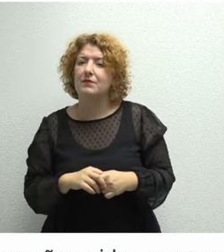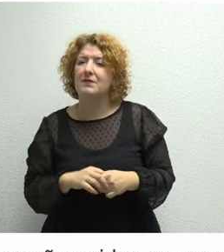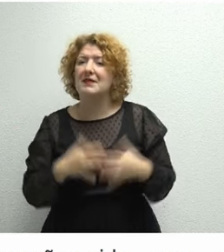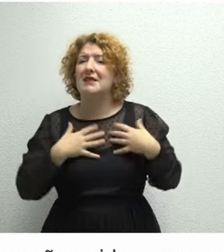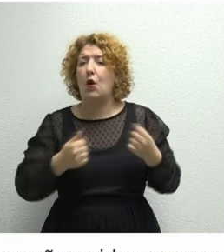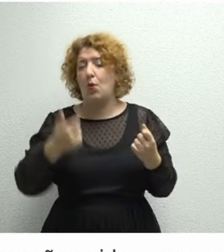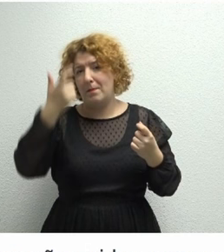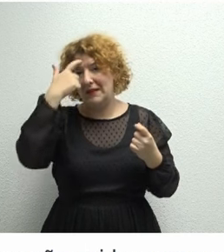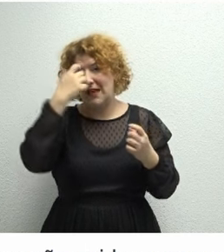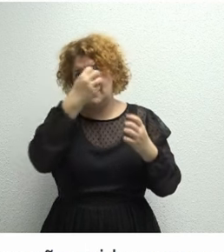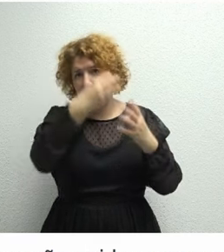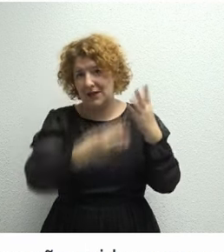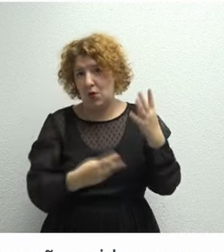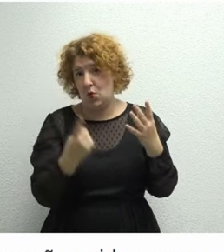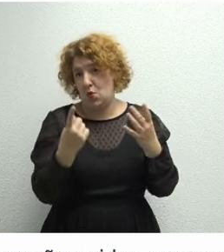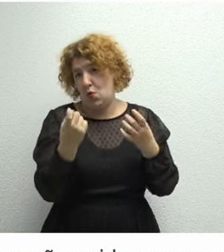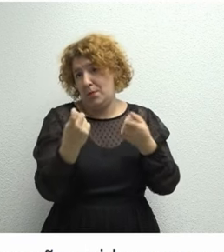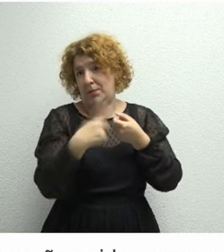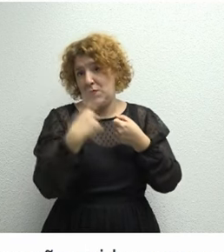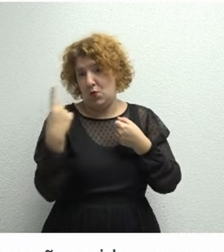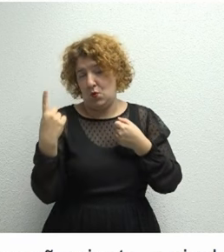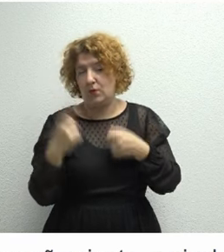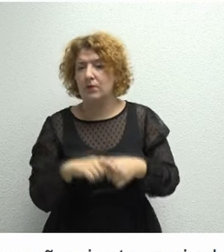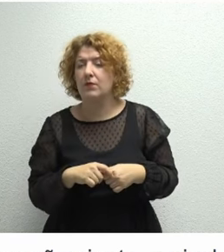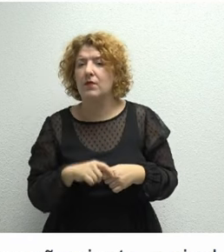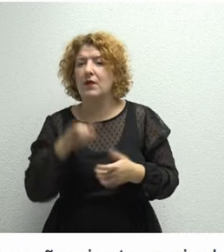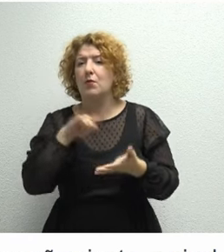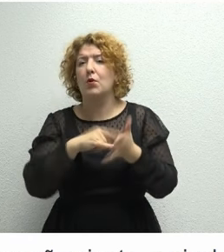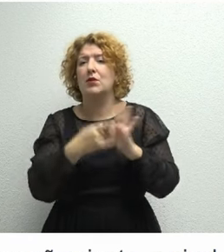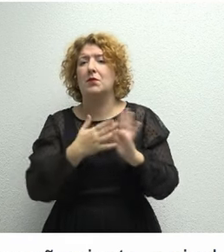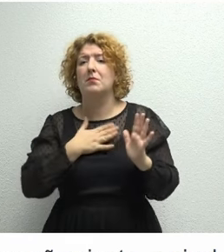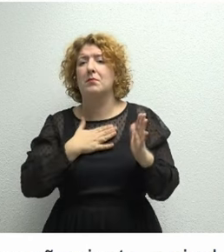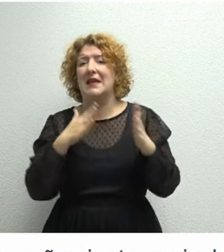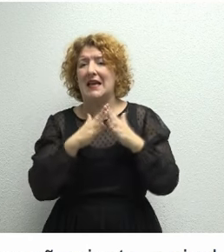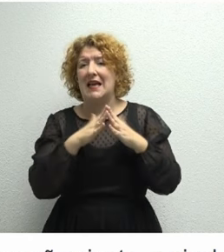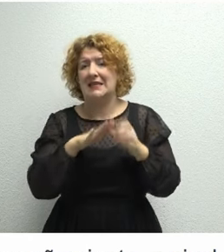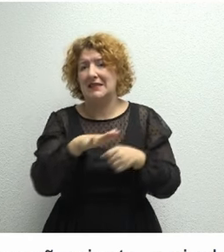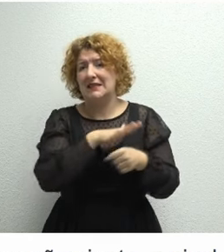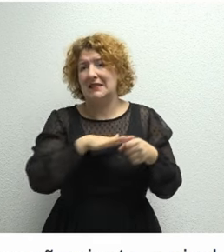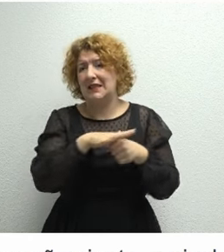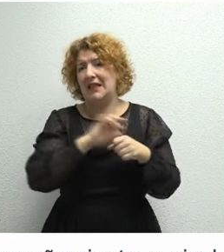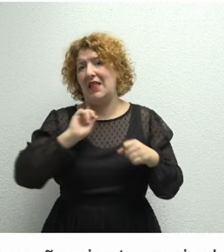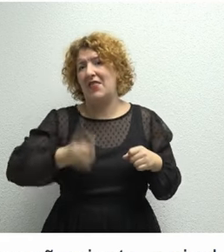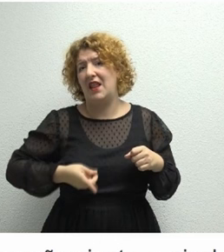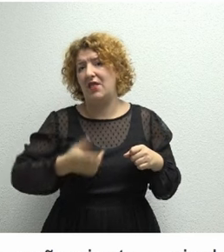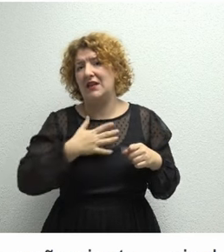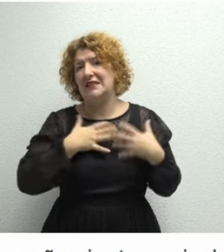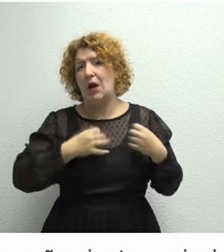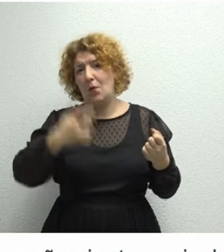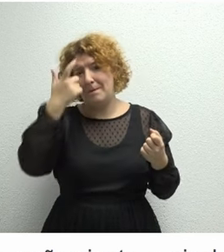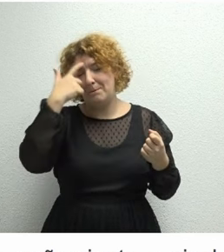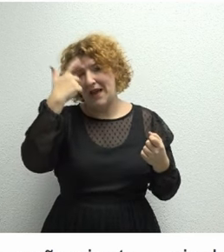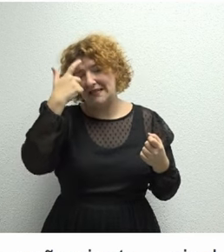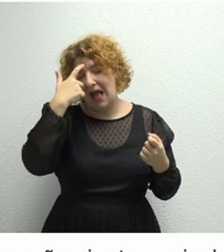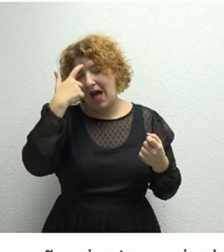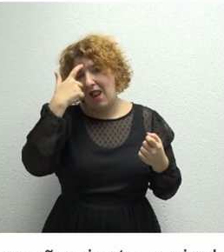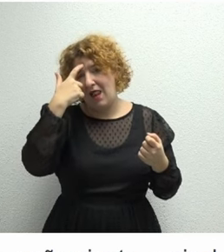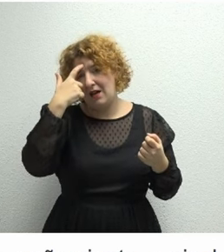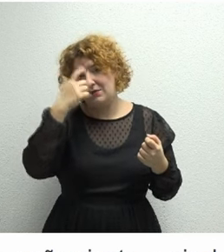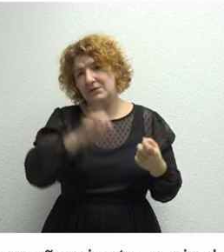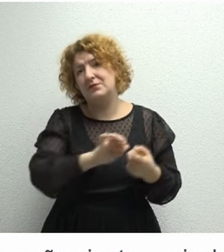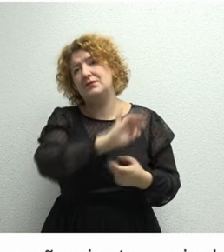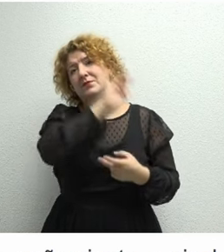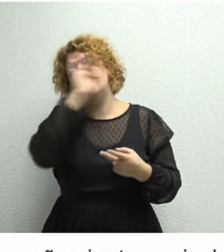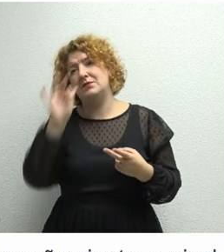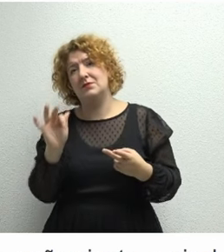Salud Mental Hoy hay aquí uno presentamos el proyecto mi casa a nivel regional a toda la dirección de de Salud Mental por otro